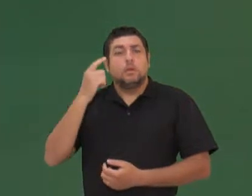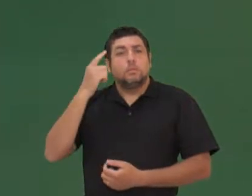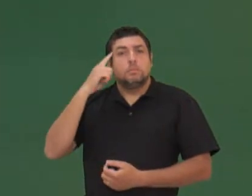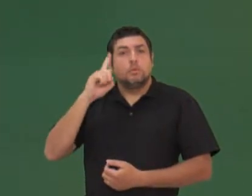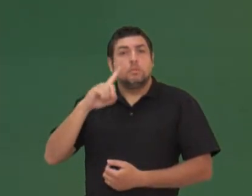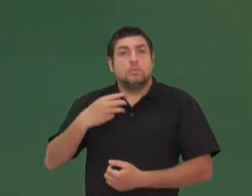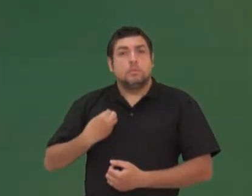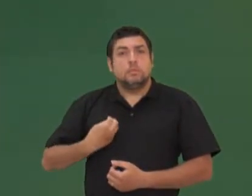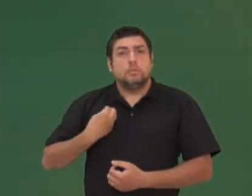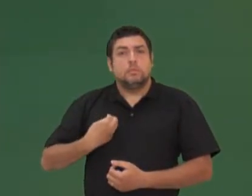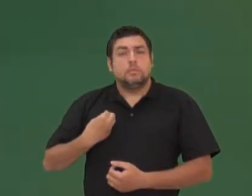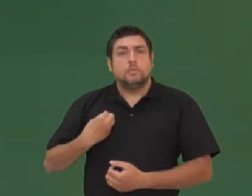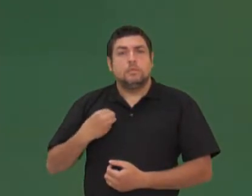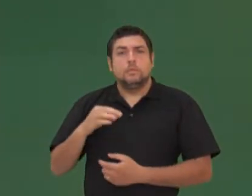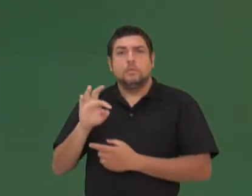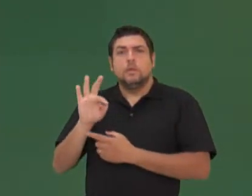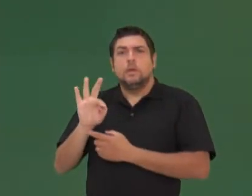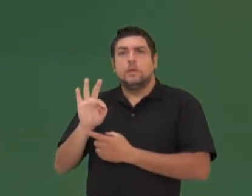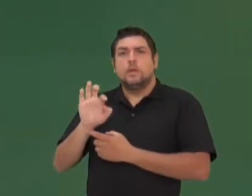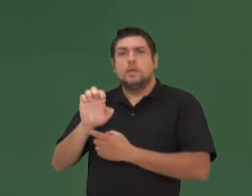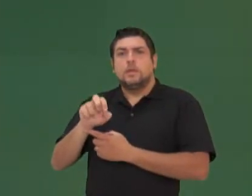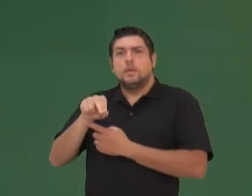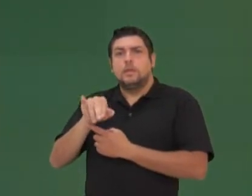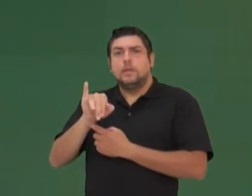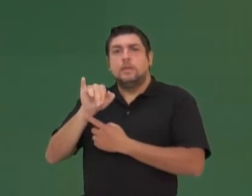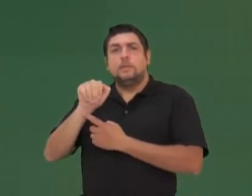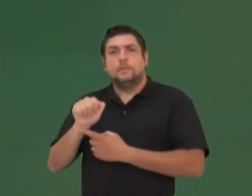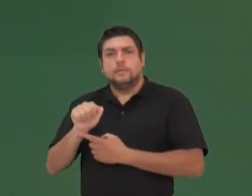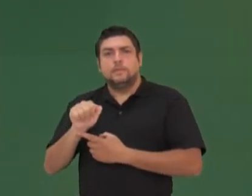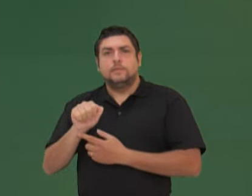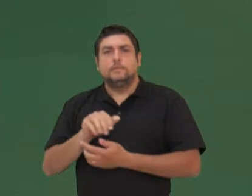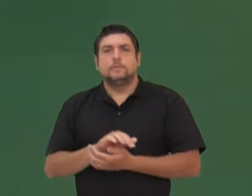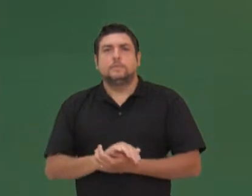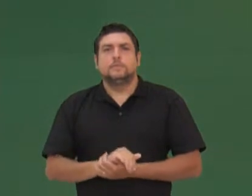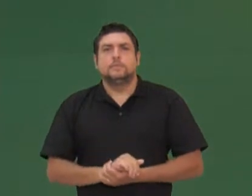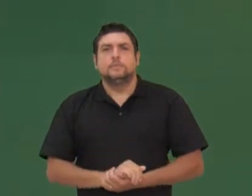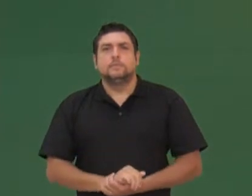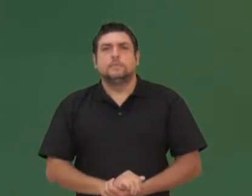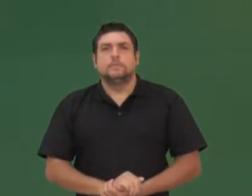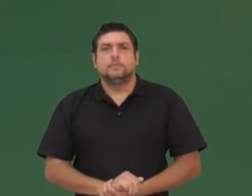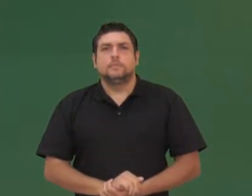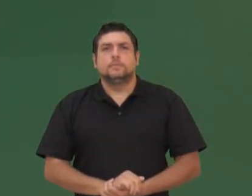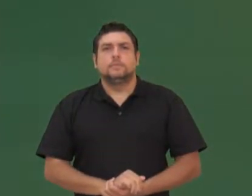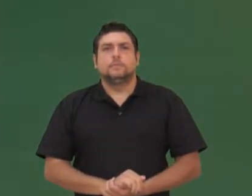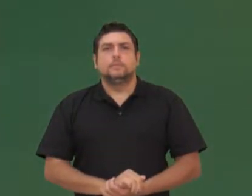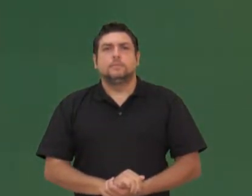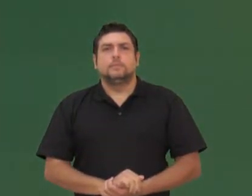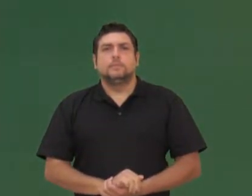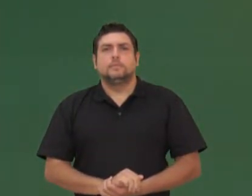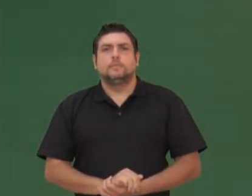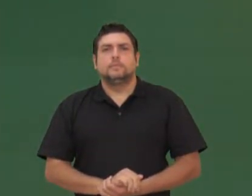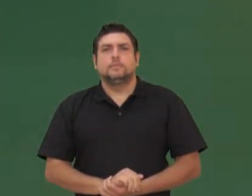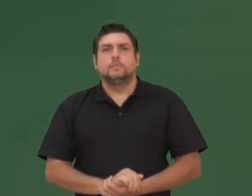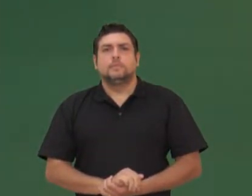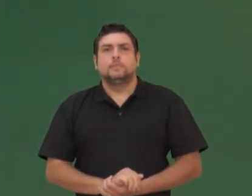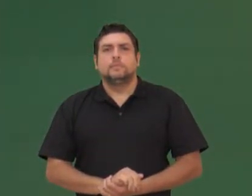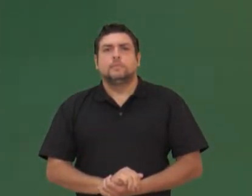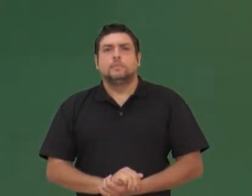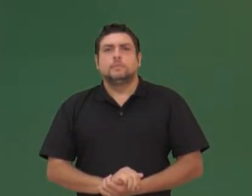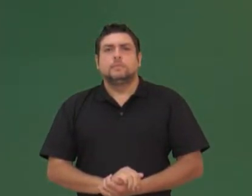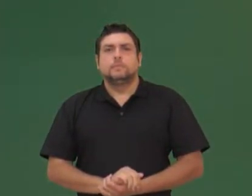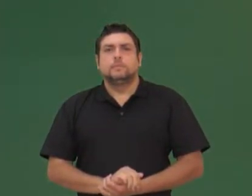tenía o que tuviese tanto interés. Y aquí, ¿qué pensaría si hubiera solo un idioma en el mundo?